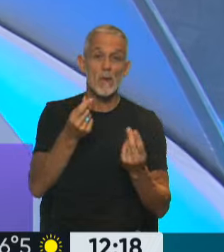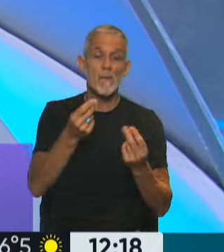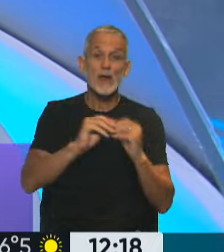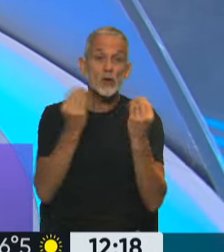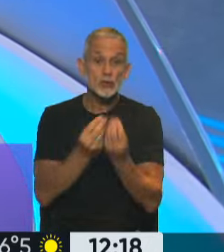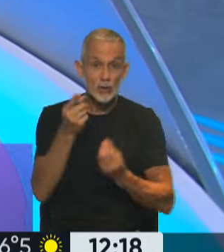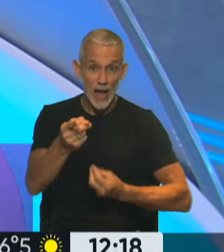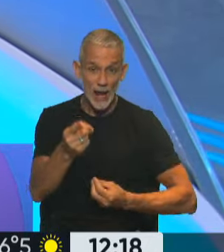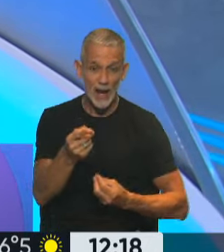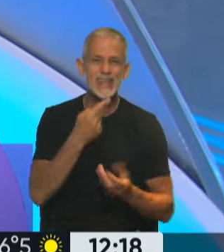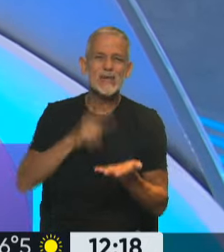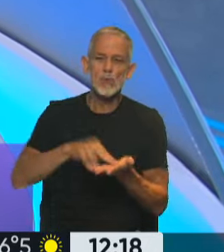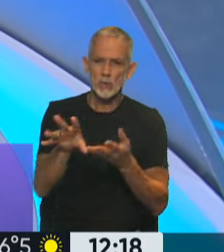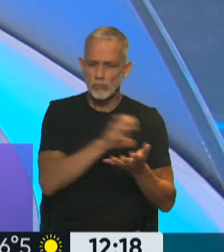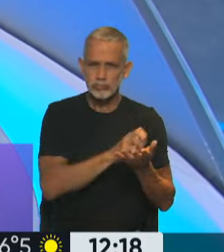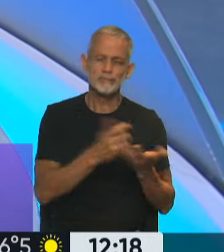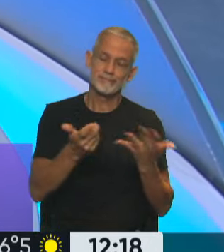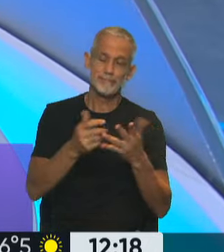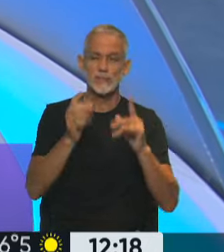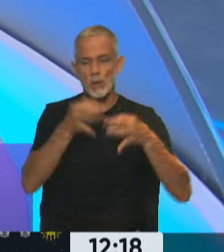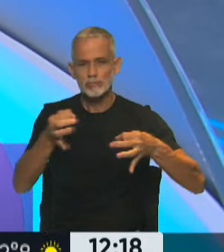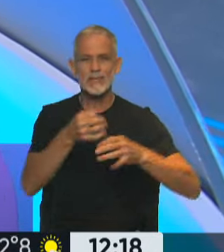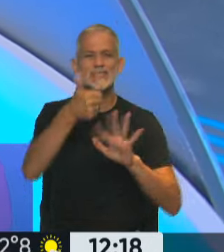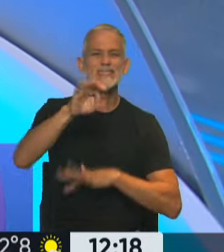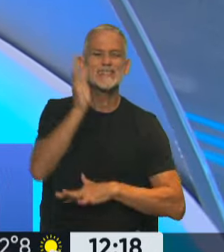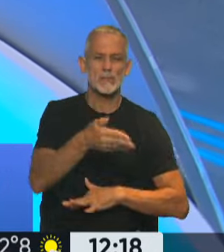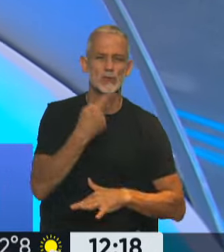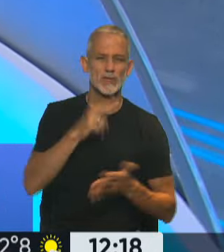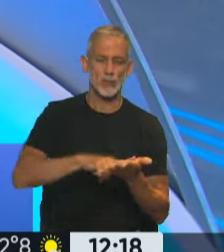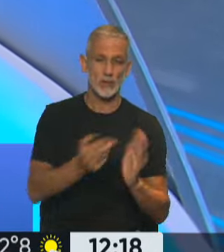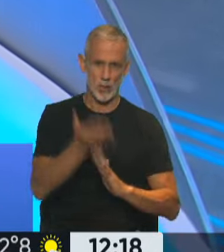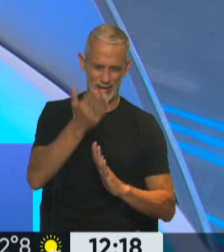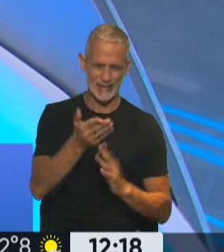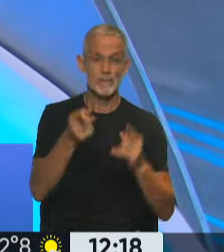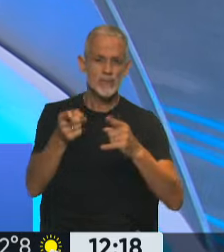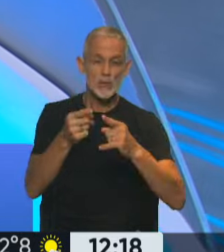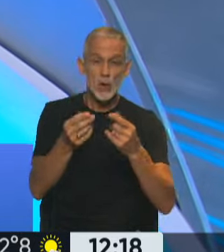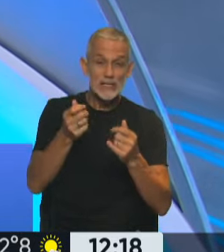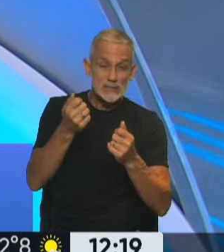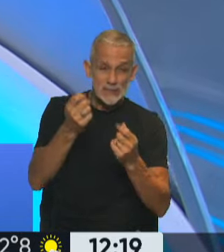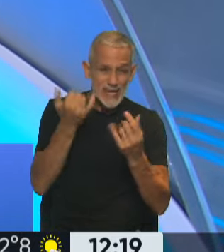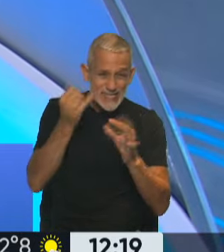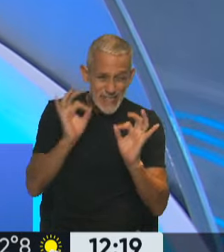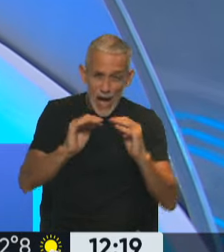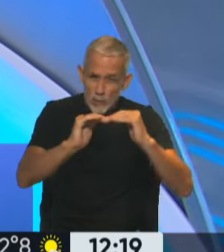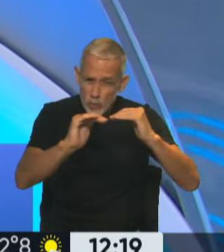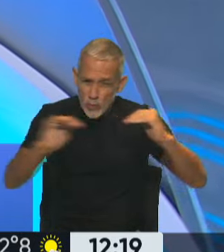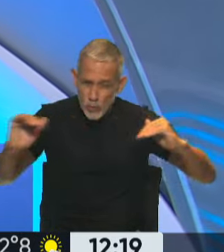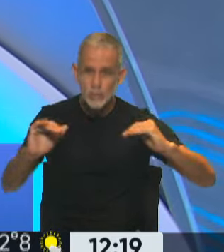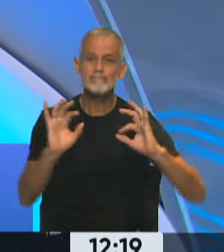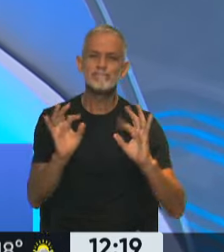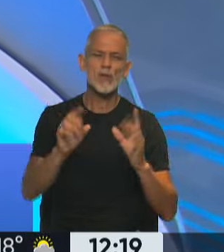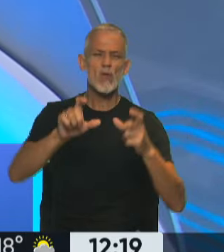¿no? En realidad son, qué sé yo, el 50 o 60% de aumento de impuestos. Bueno, cuando se estabilice eso, bueno, va a quedar